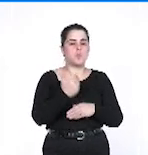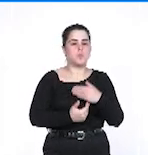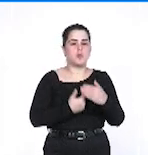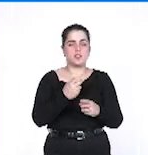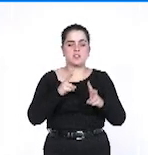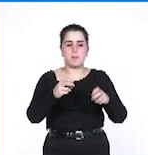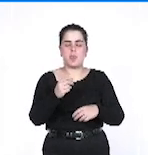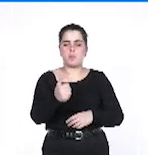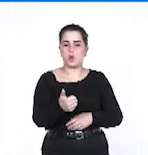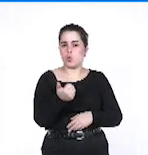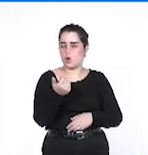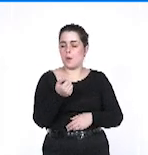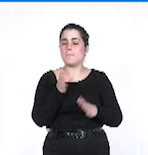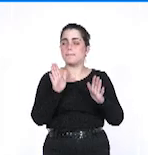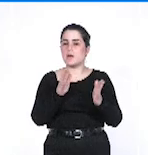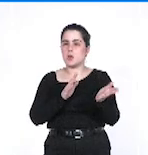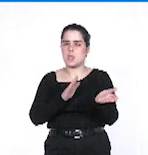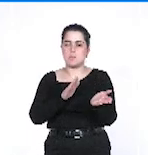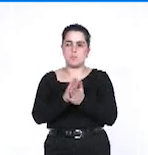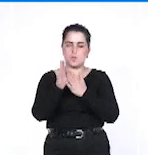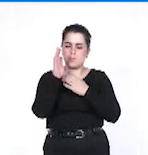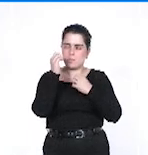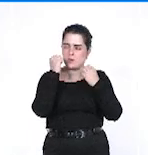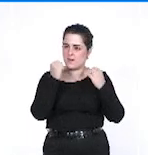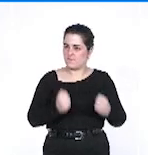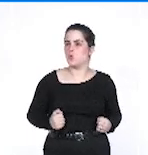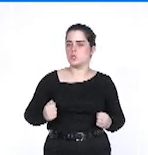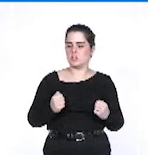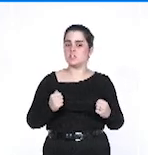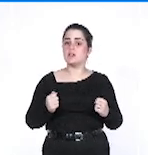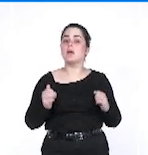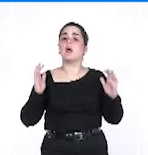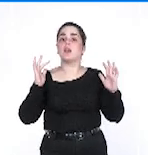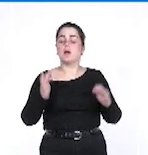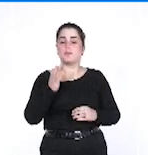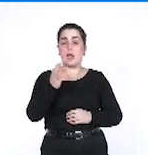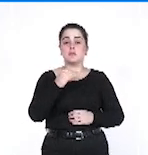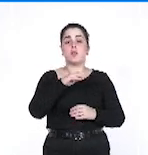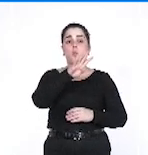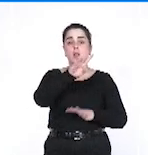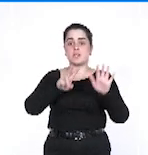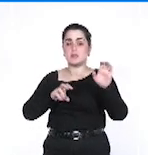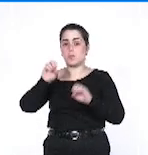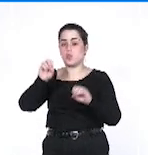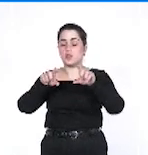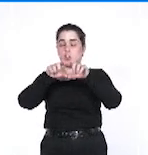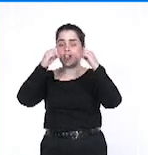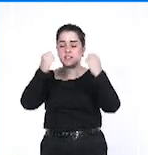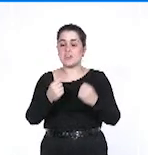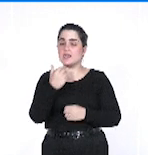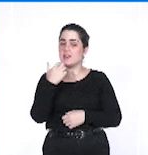tiene un impacto y un efecto arrastre eh considerable de hecho el 47 por de las entidades